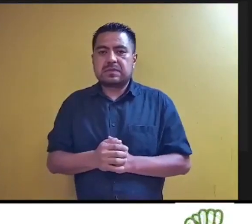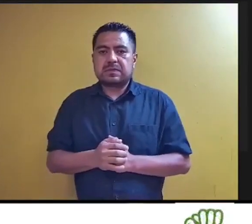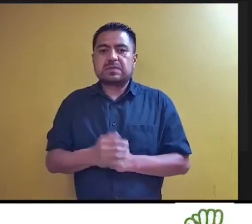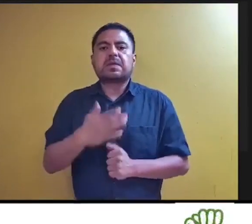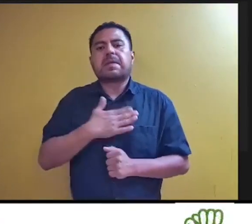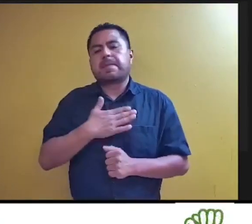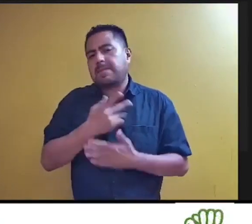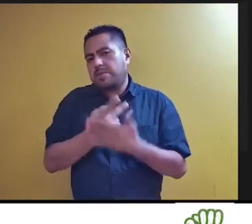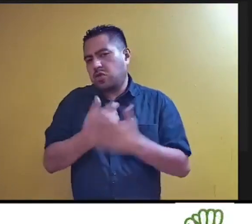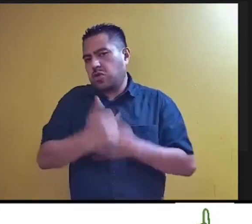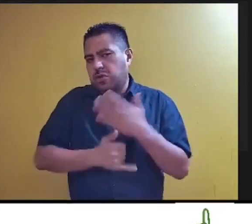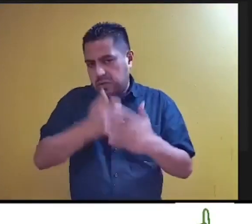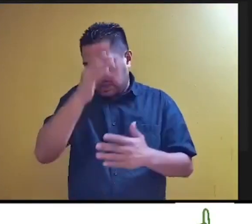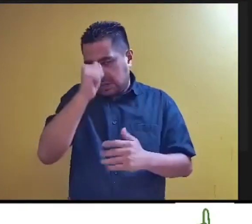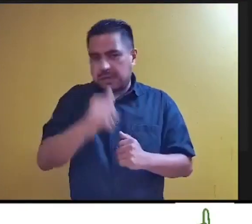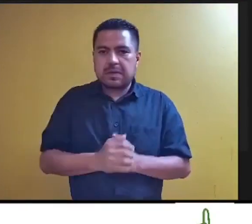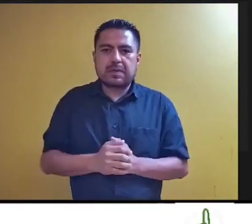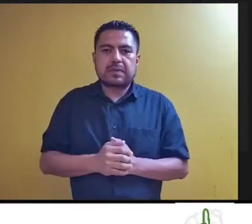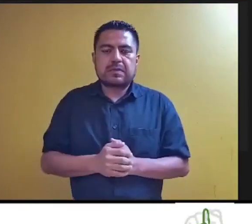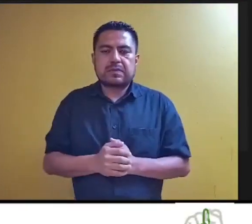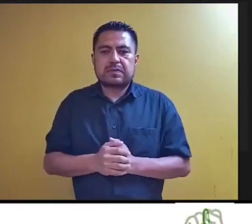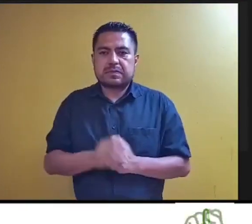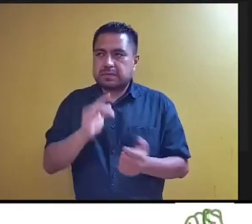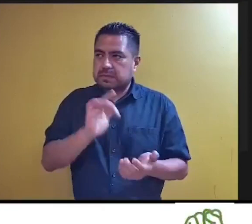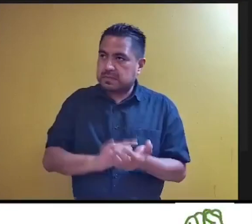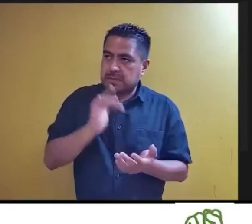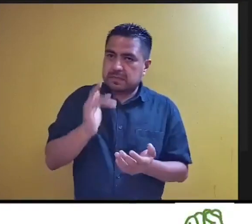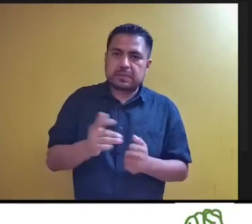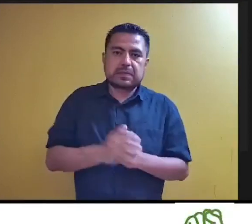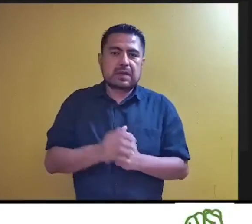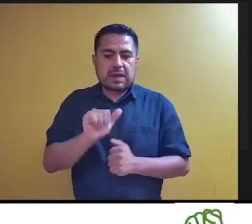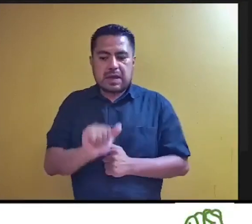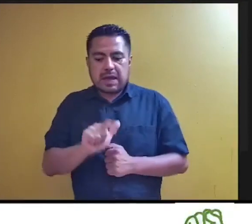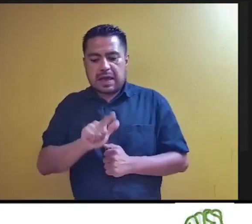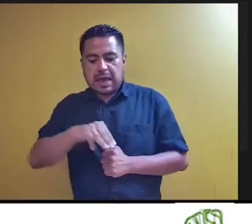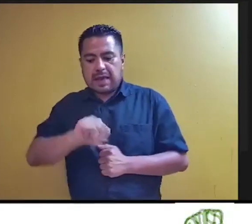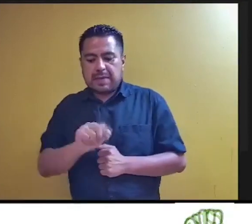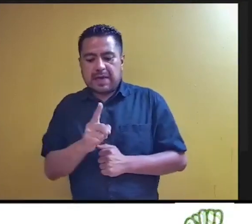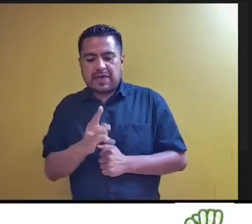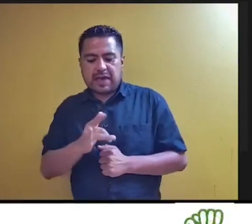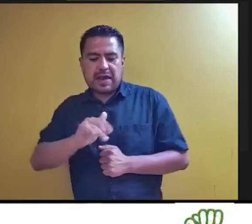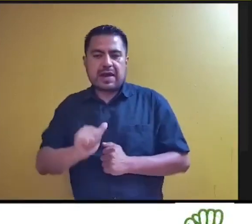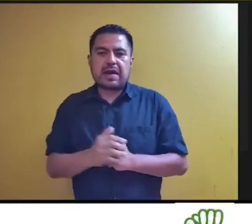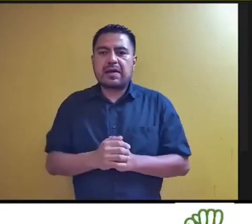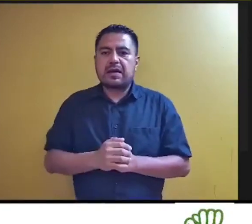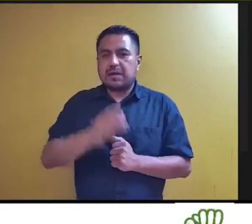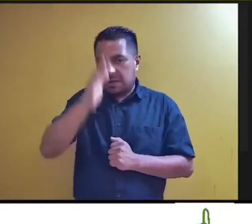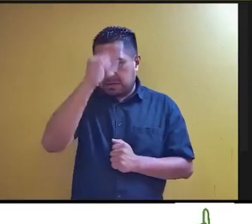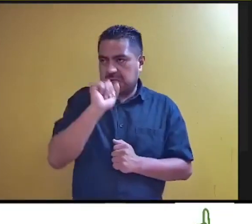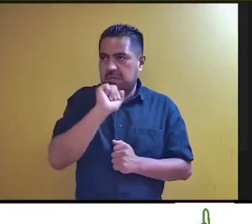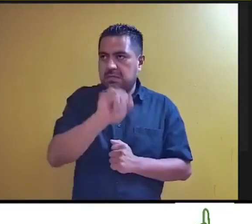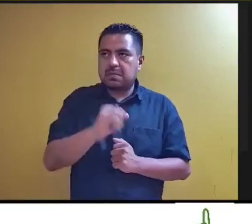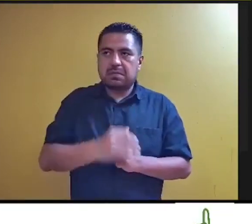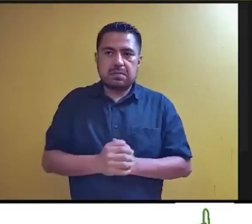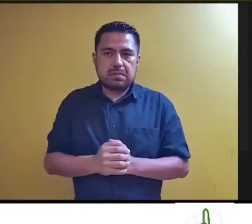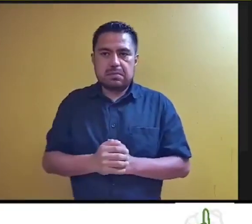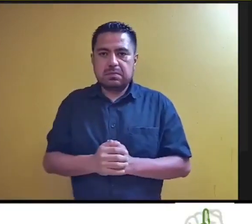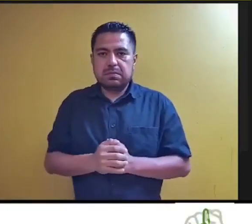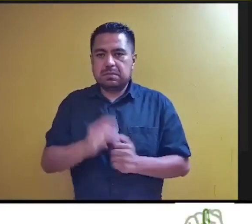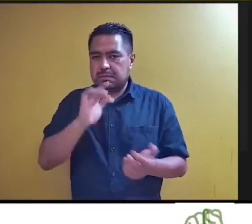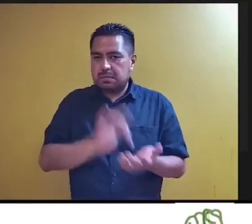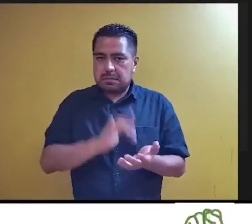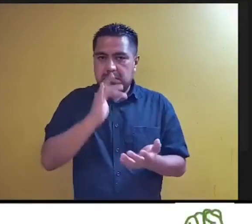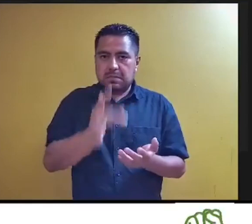Es mi proyecto. Gracias, magistrado, magistrada Almadelia Eugenio Alcaraz. Con el acuerdo.